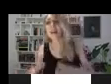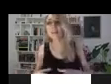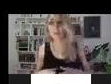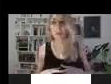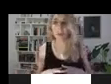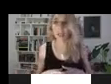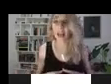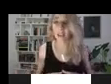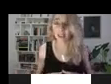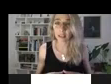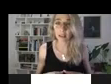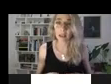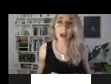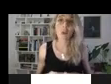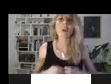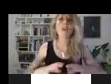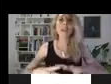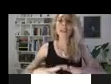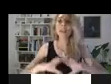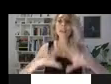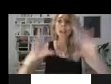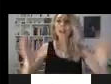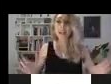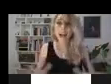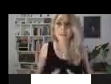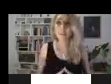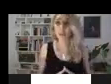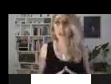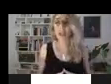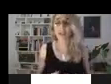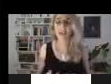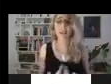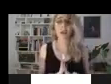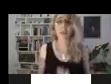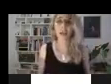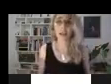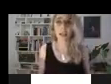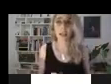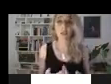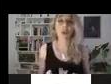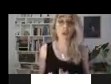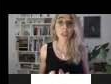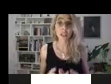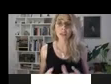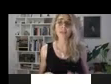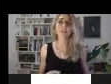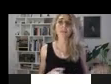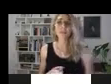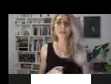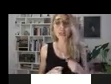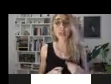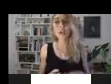del campo del arte. Cuando pensamos en el campo del arte desde una mirada de la